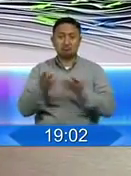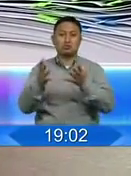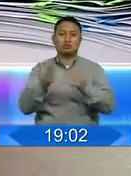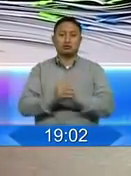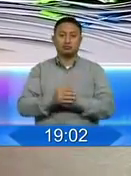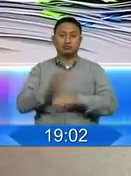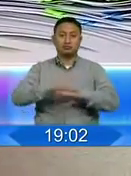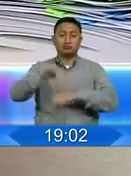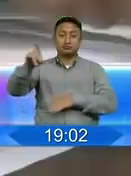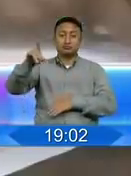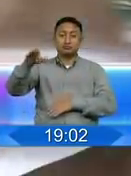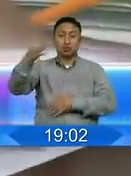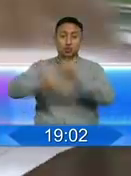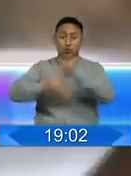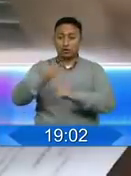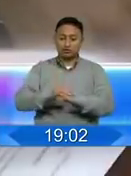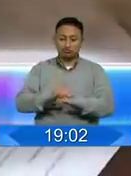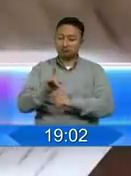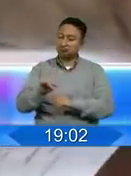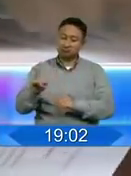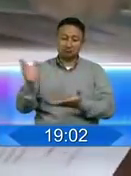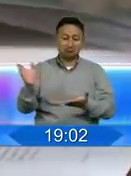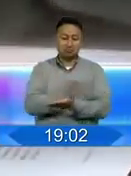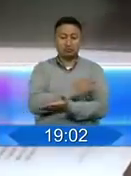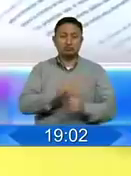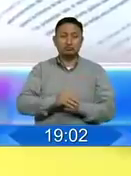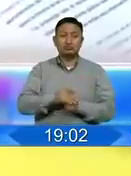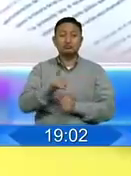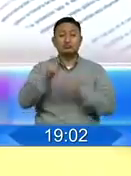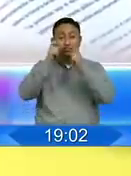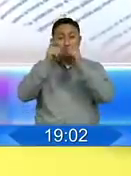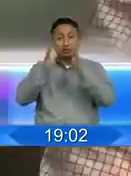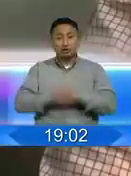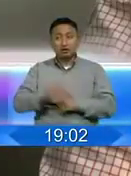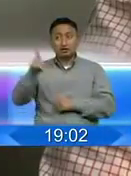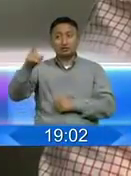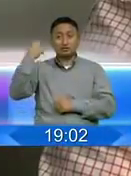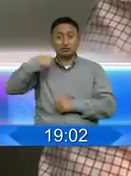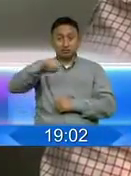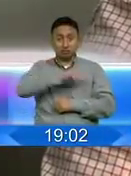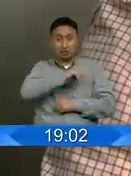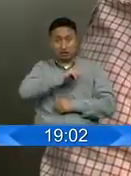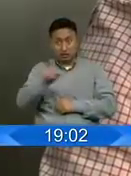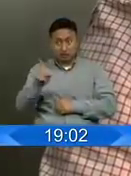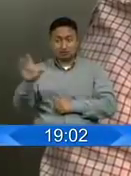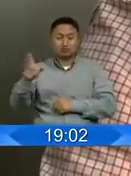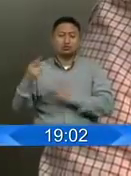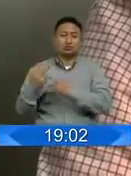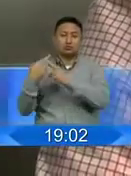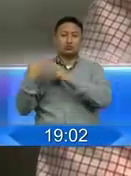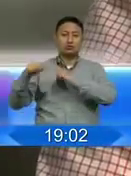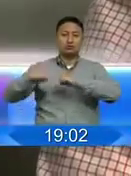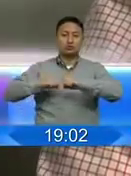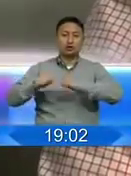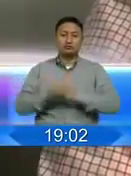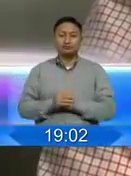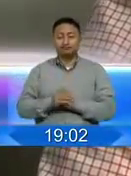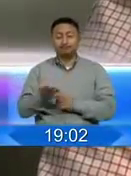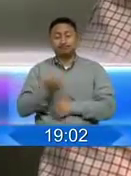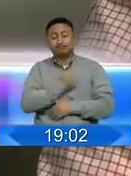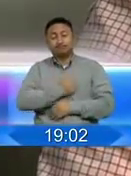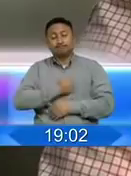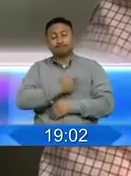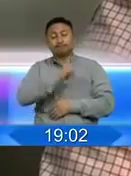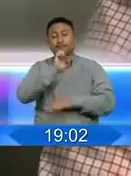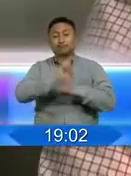lo que el juez decidió dejarlos fuera. La Fiscalía de España deberá asumir la gestión. Lamentablemente, el Estado ecuatoriano no